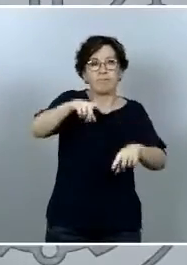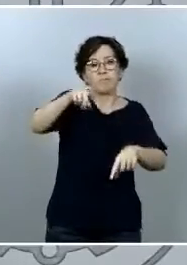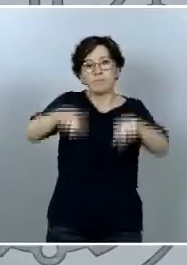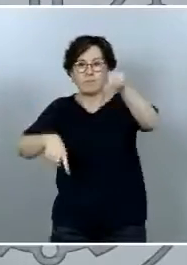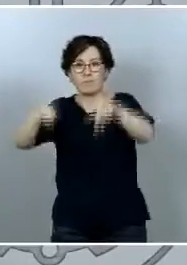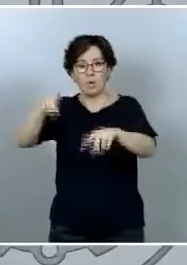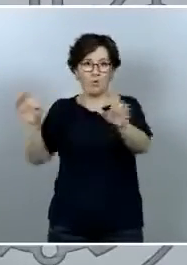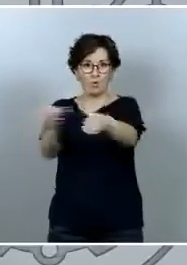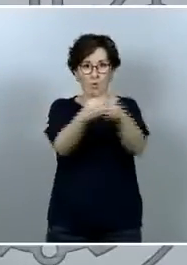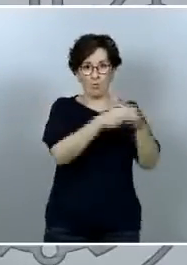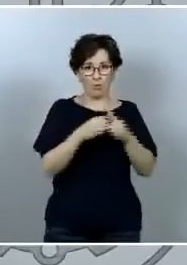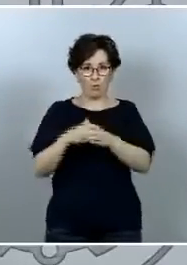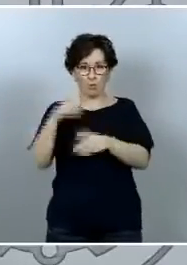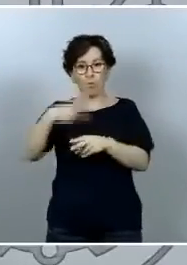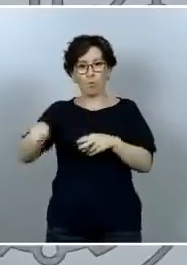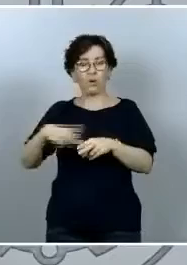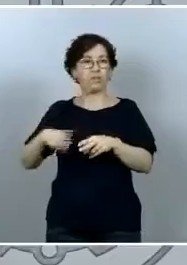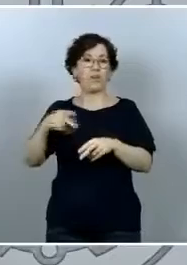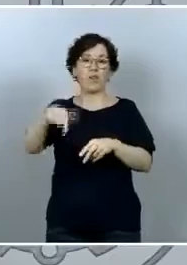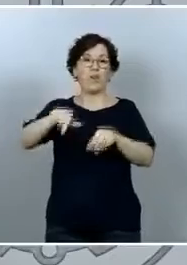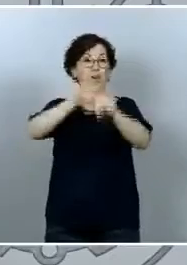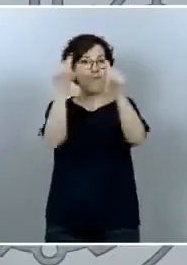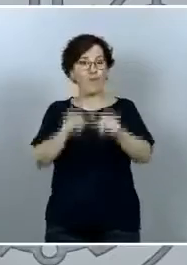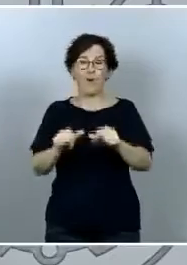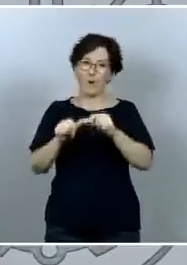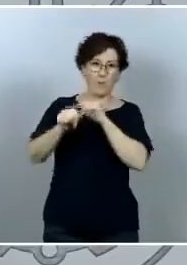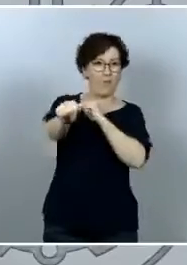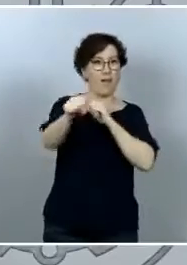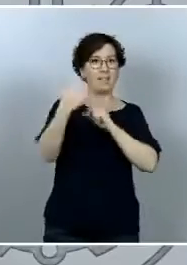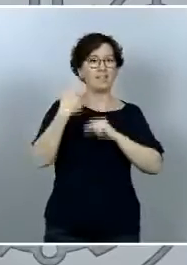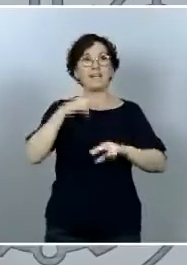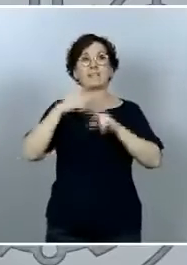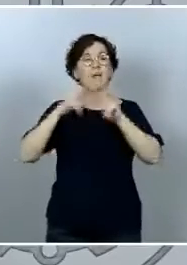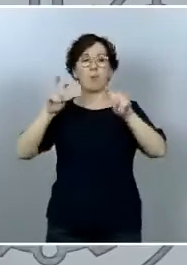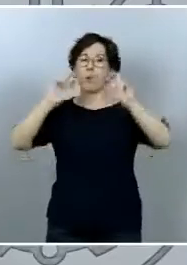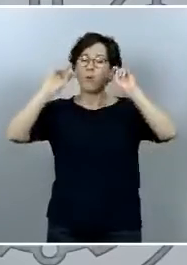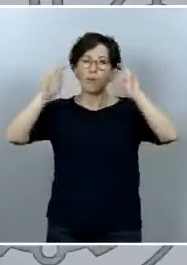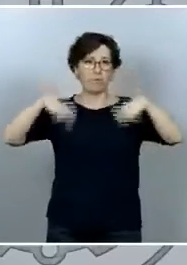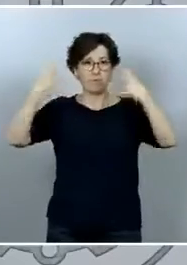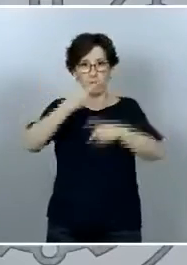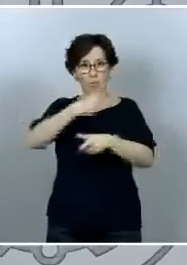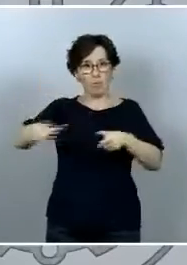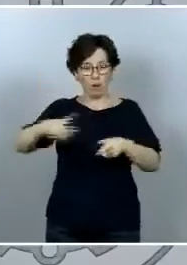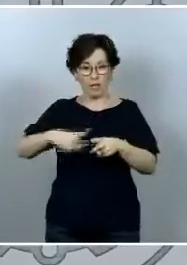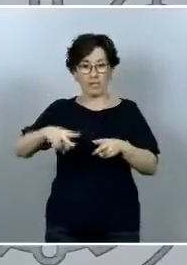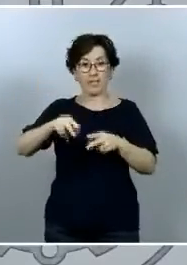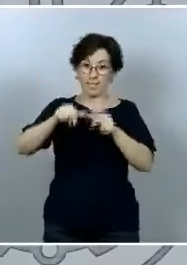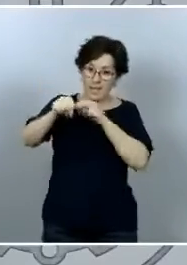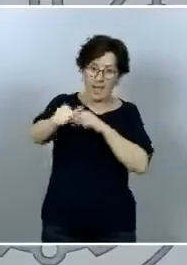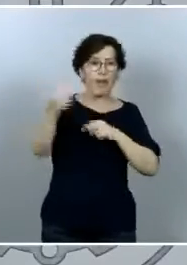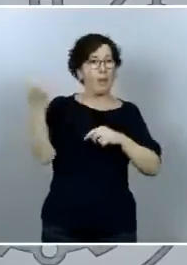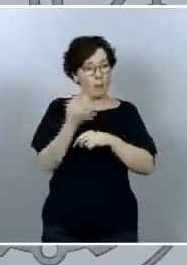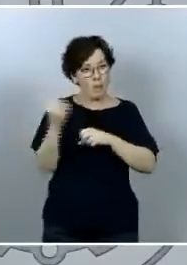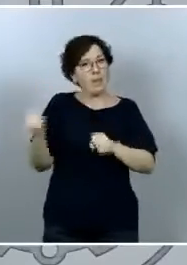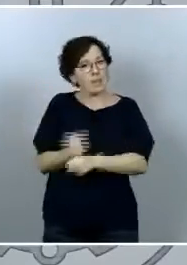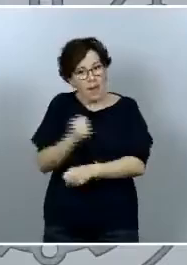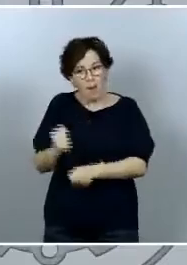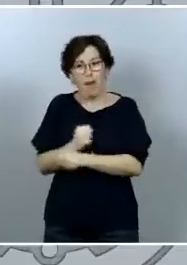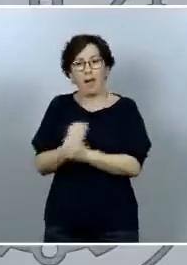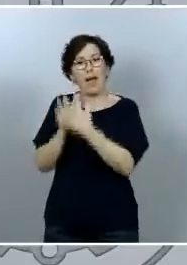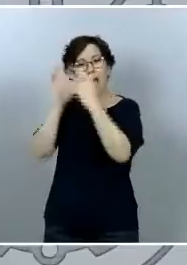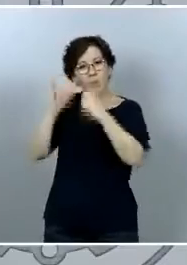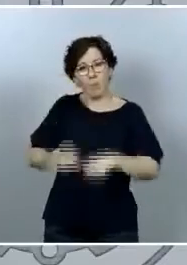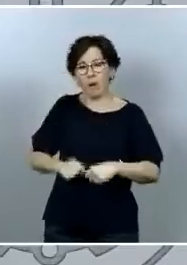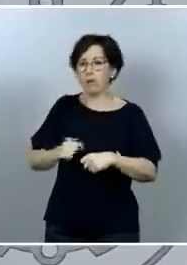ha venido para quedarse y la nueva política consiste también en tener un ejercicio de acuerdo permanente de diálogo que